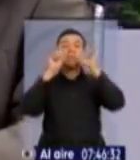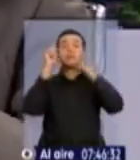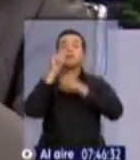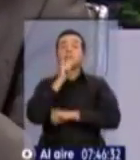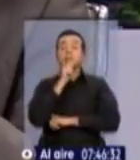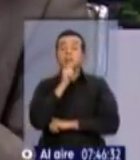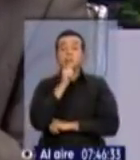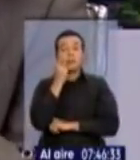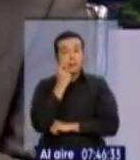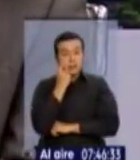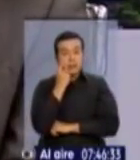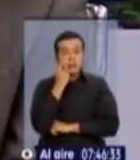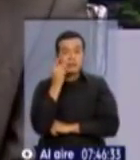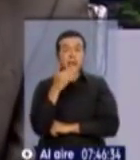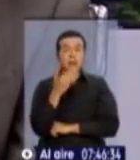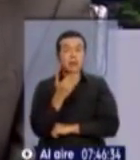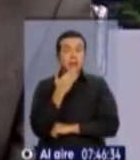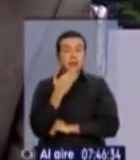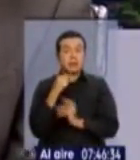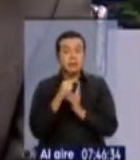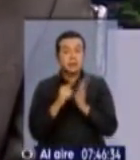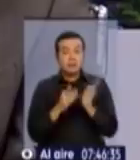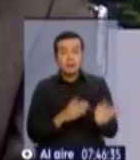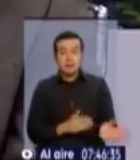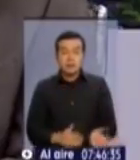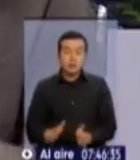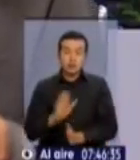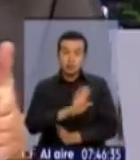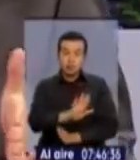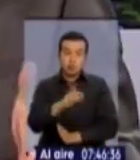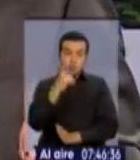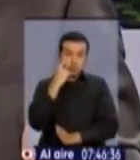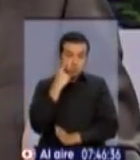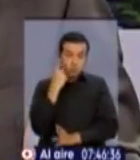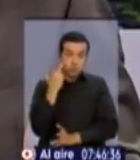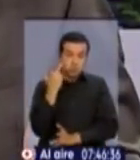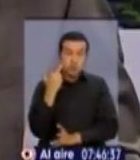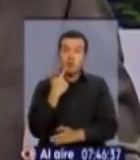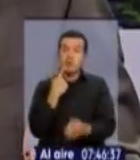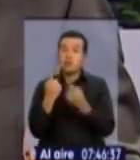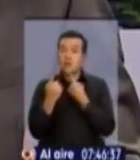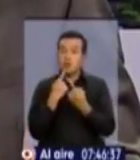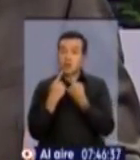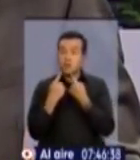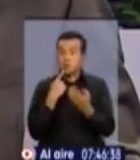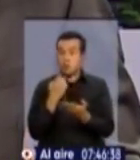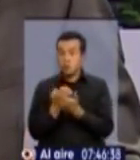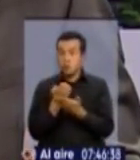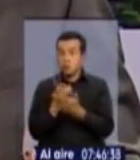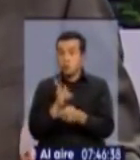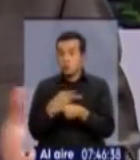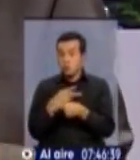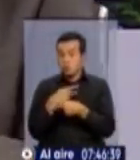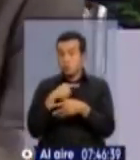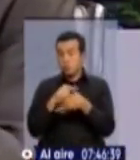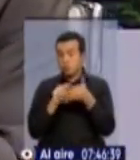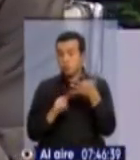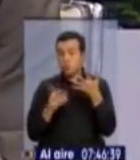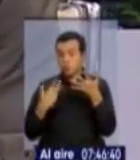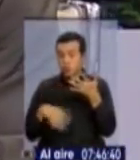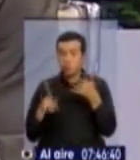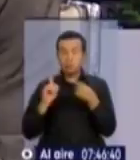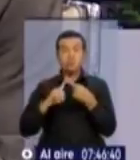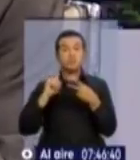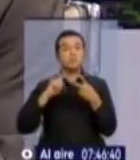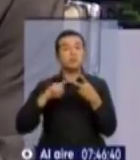que termine siendo consistente si si uno mira entre las expectativas del diálogo económico productivo y tributario con lo que ha sido la agenda